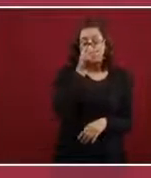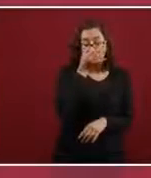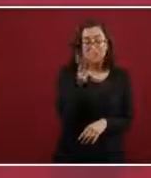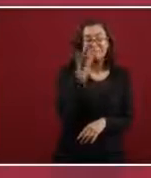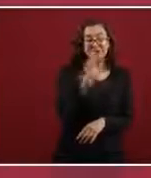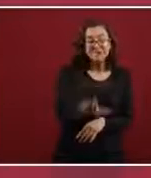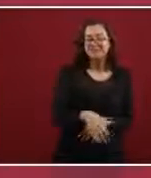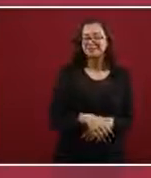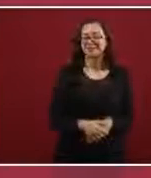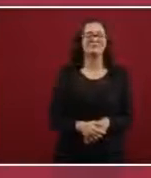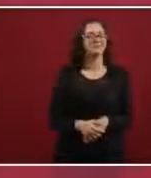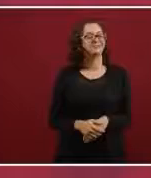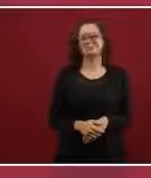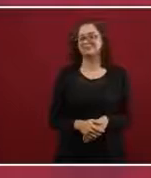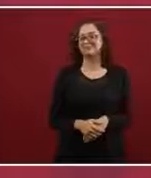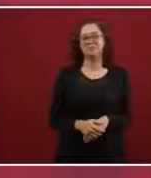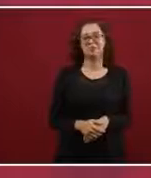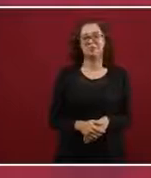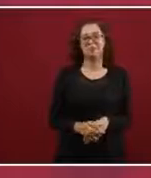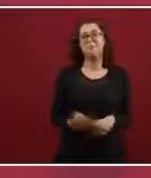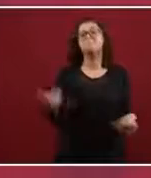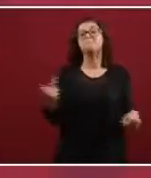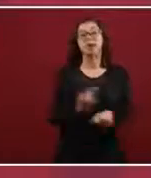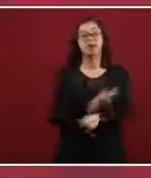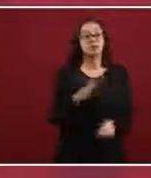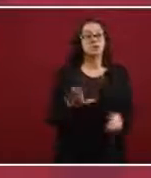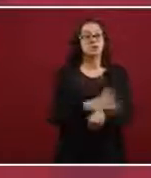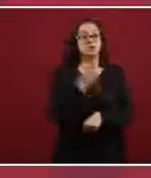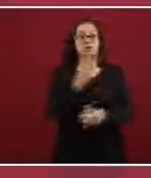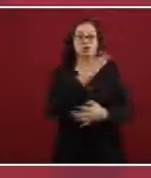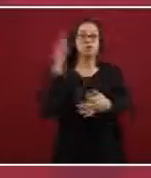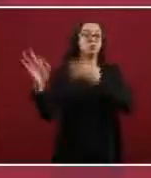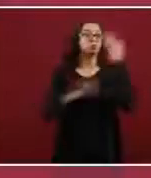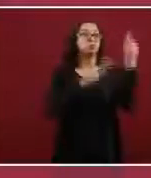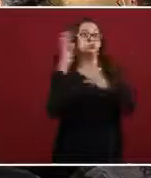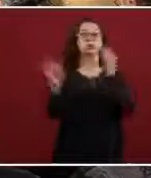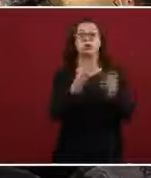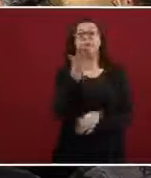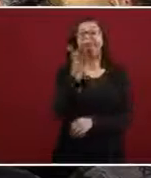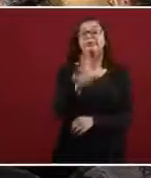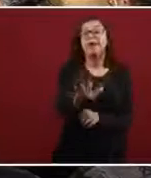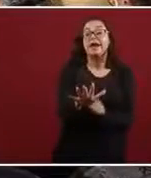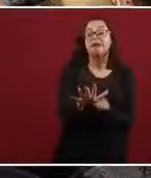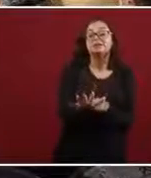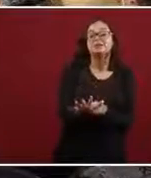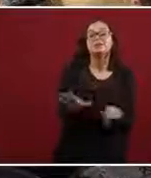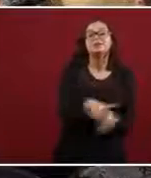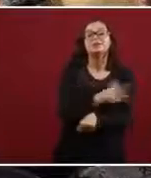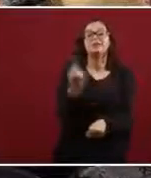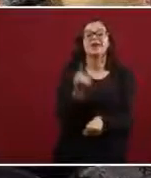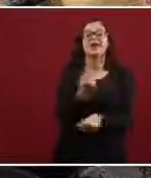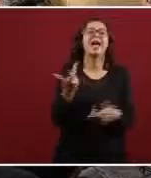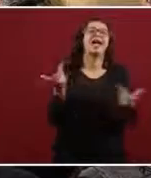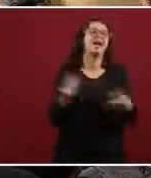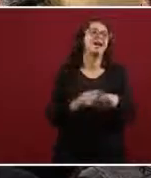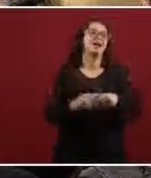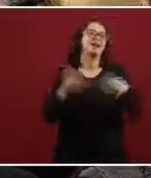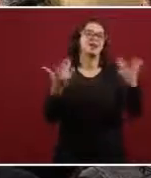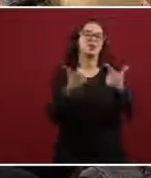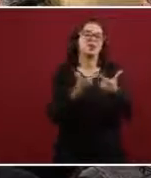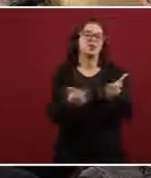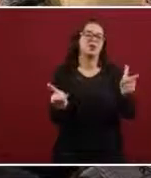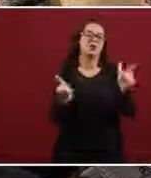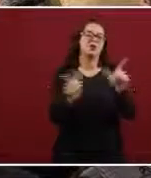que pasa que estas 10 pues tienen que ver con los coordinadores